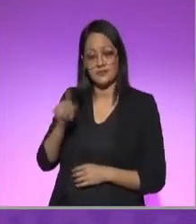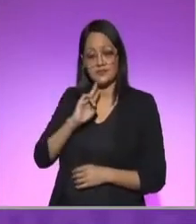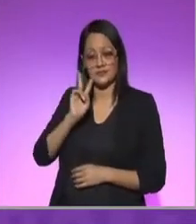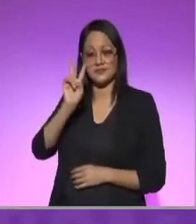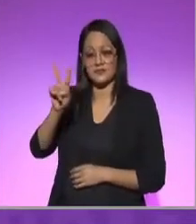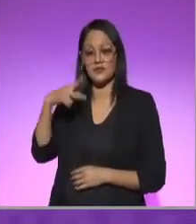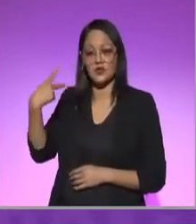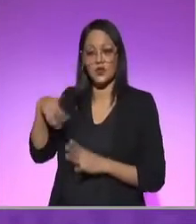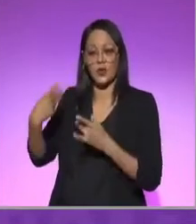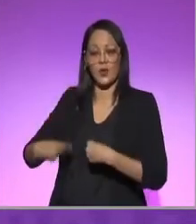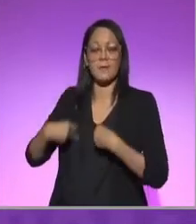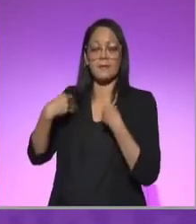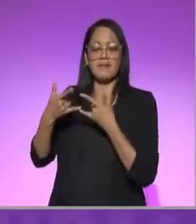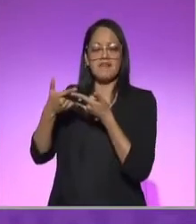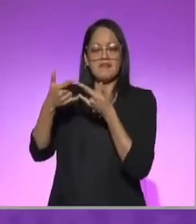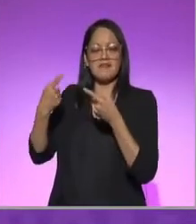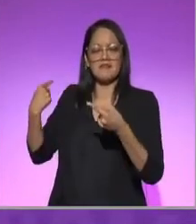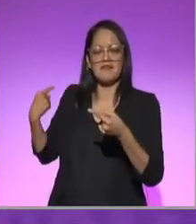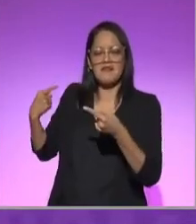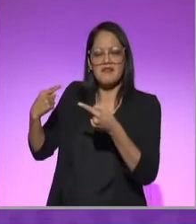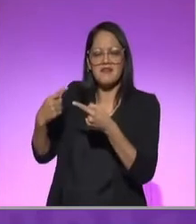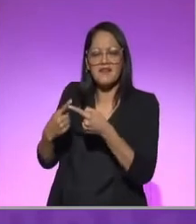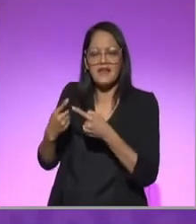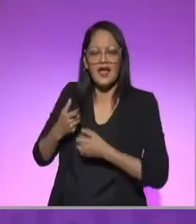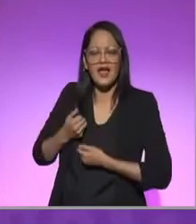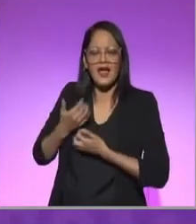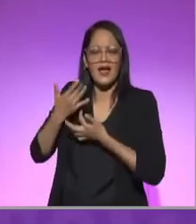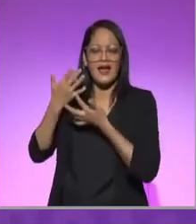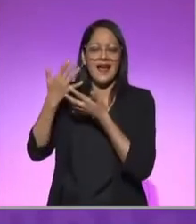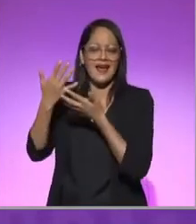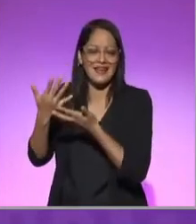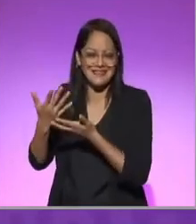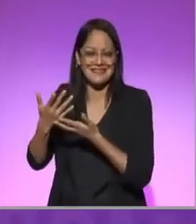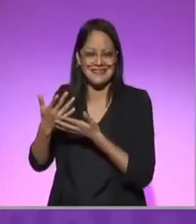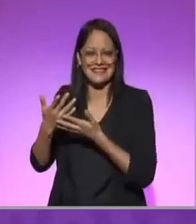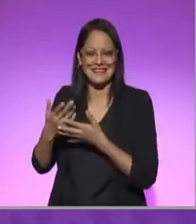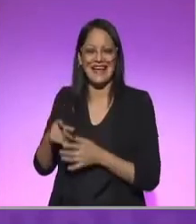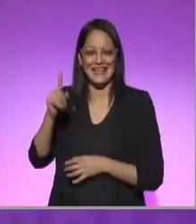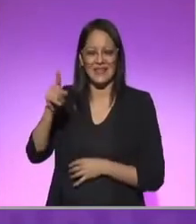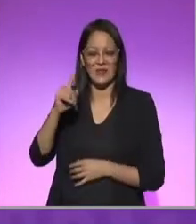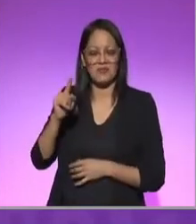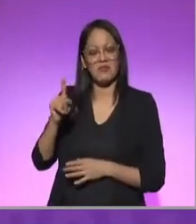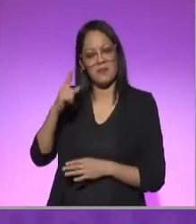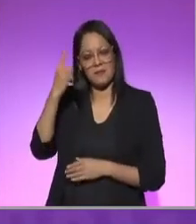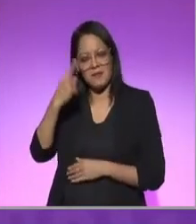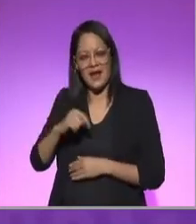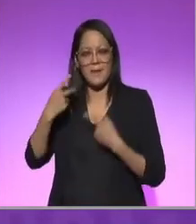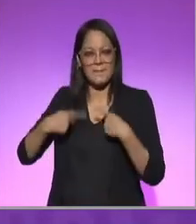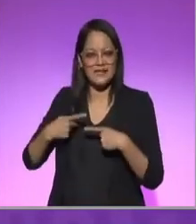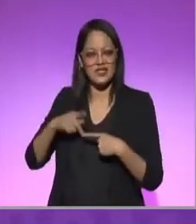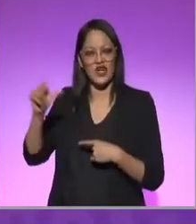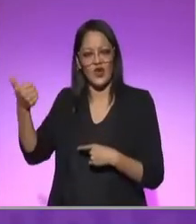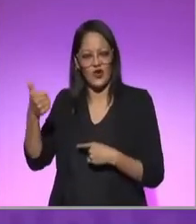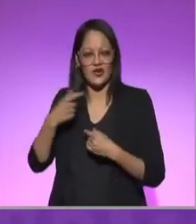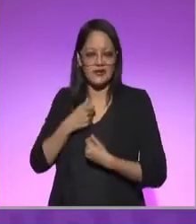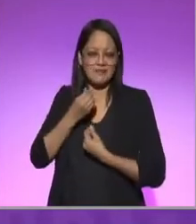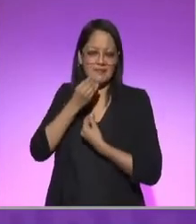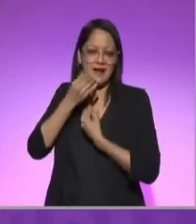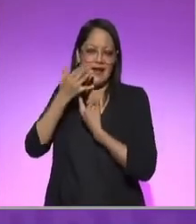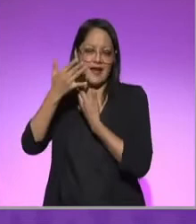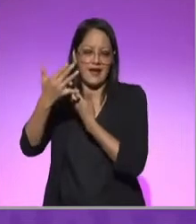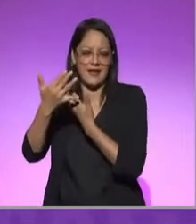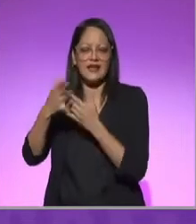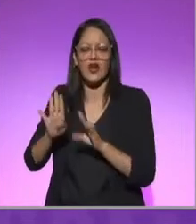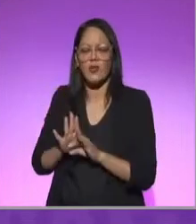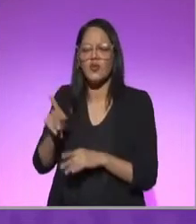tu vida como poeta un poco a lo Cyrano de Bergerac, ¿no? Escribiendo poemas para otras personas. ¿Qué era lo que te inspiraba